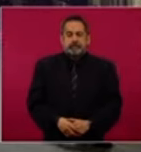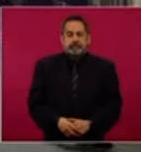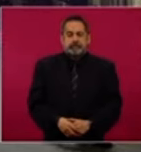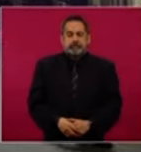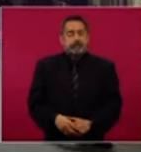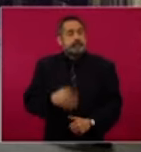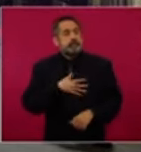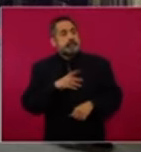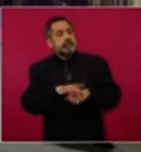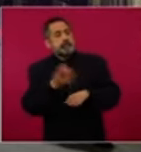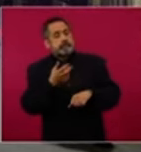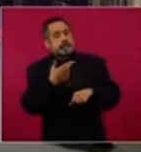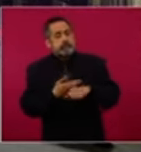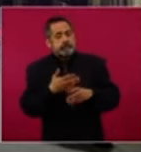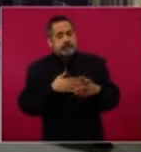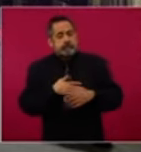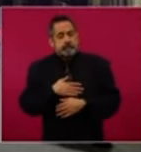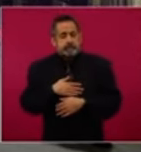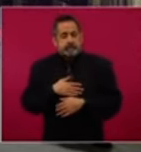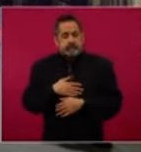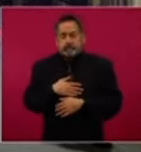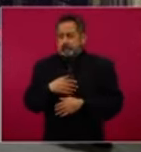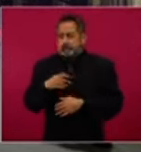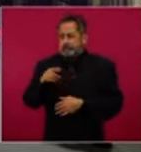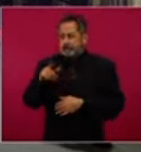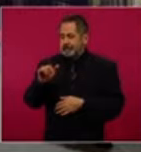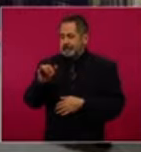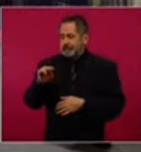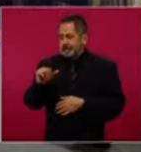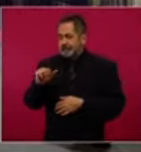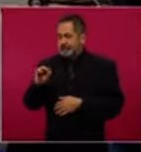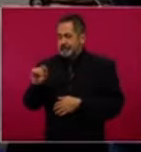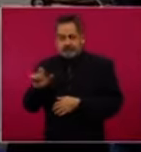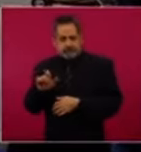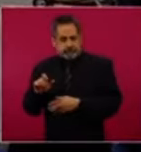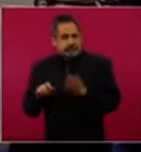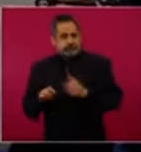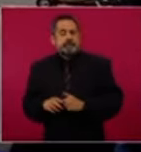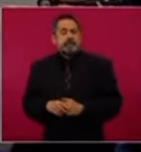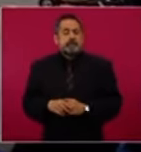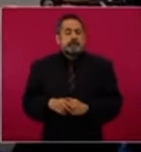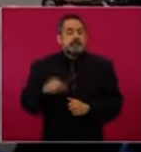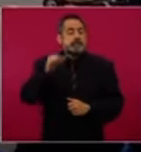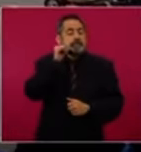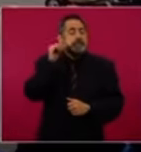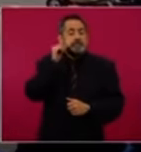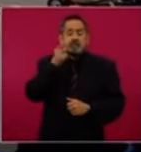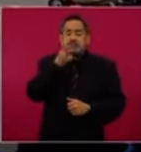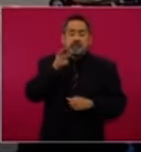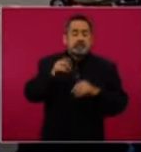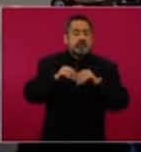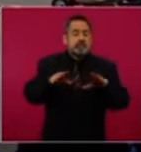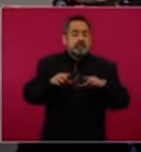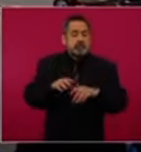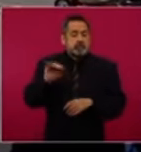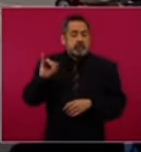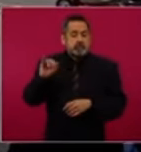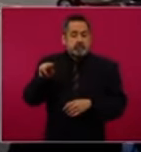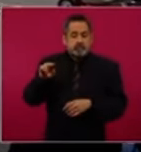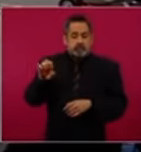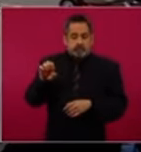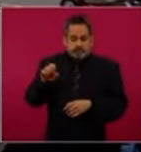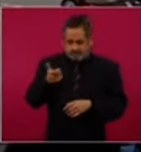Gracias. Buenos días, secretario Celsin Juárez, de Sinlínea MX. El día de ayer se dio a conocer que el INE, después de hacer